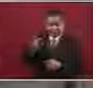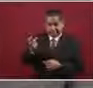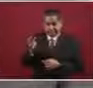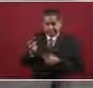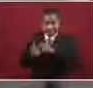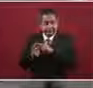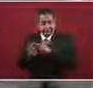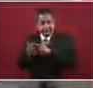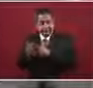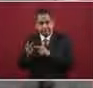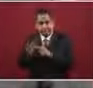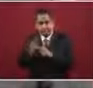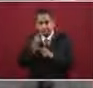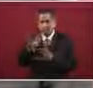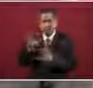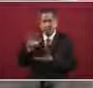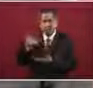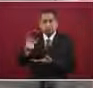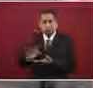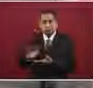una disminución